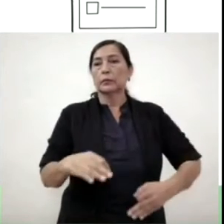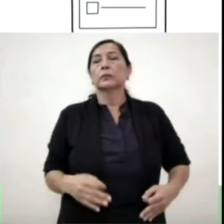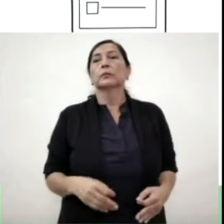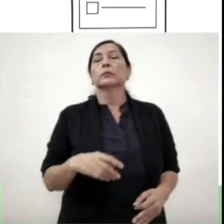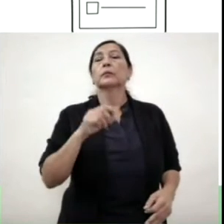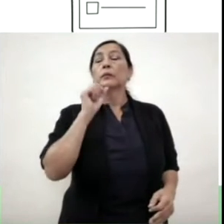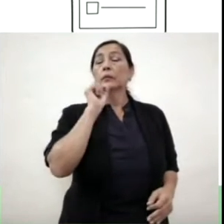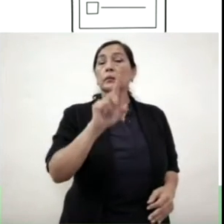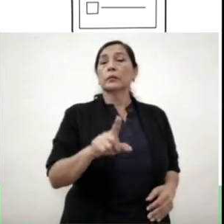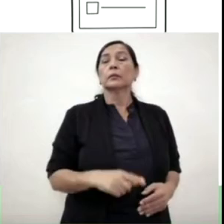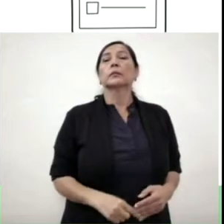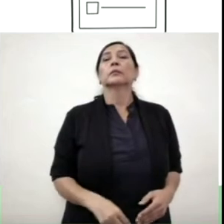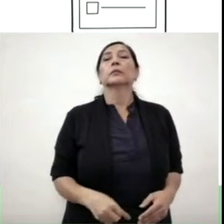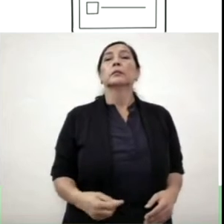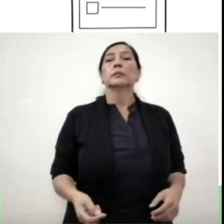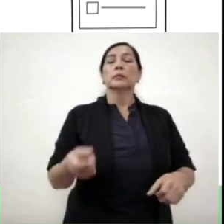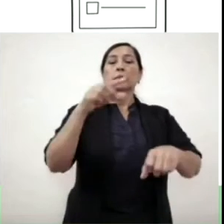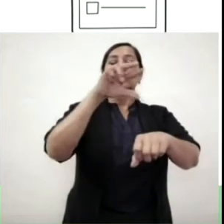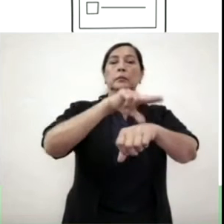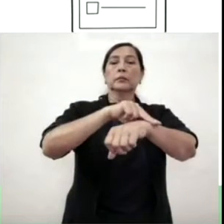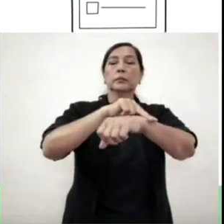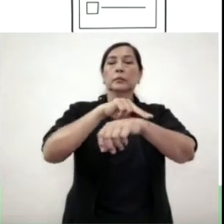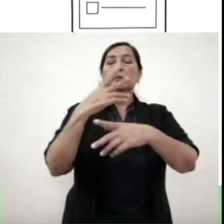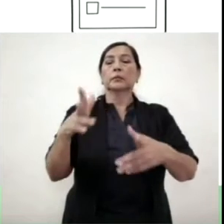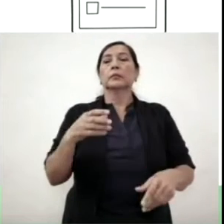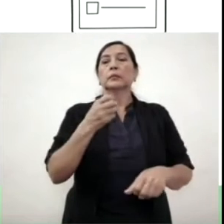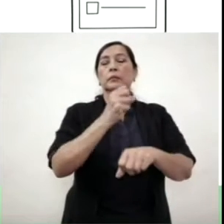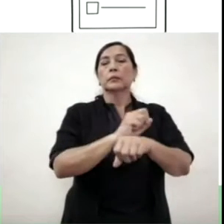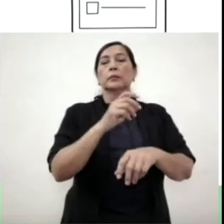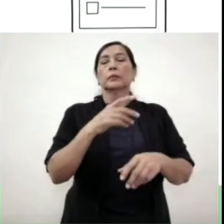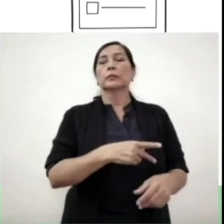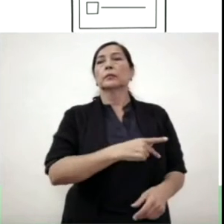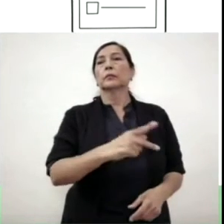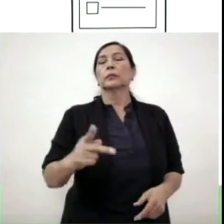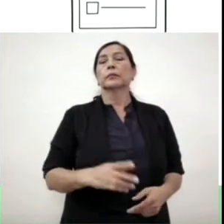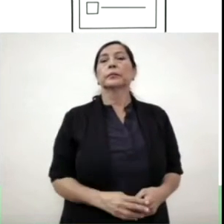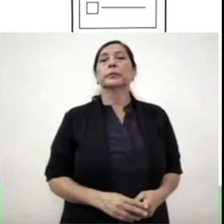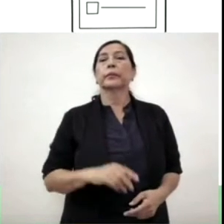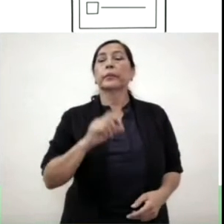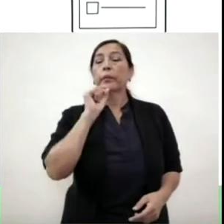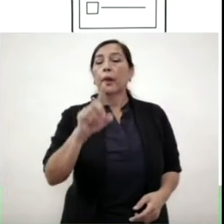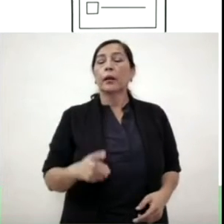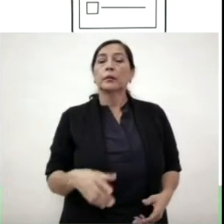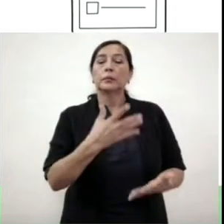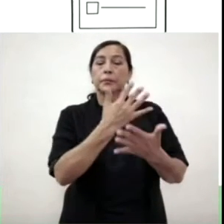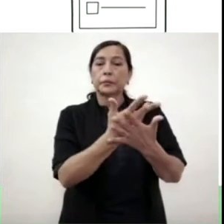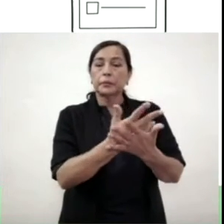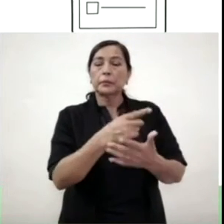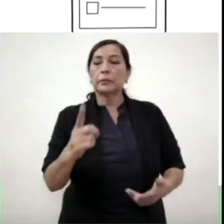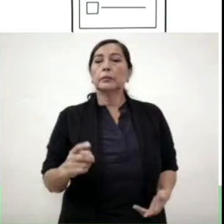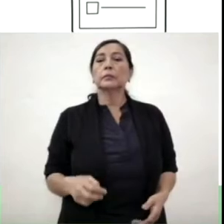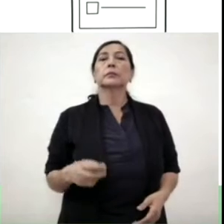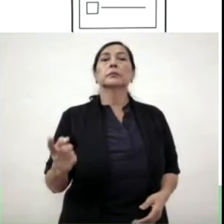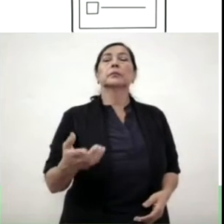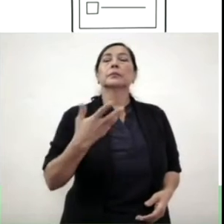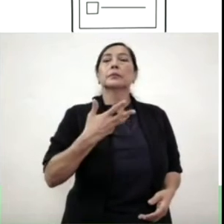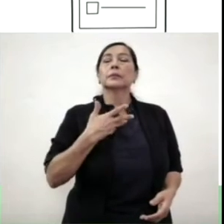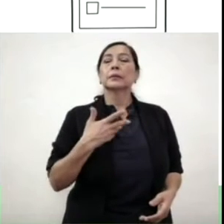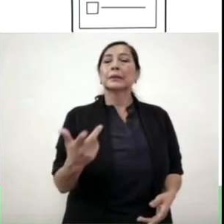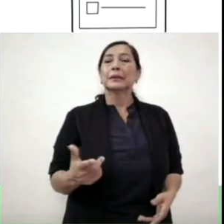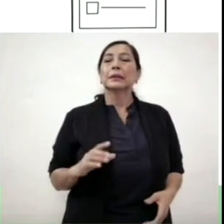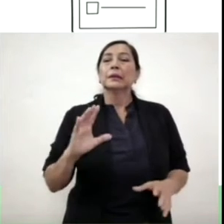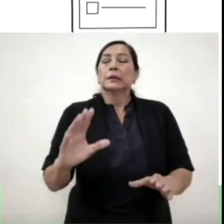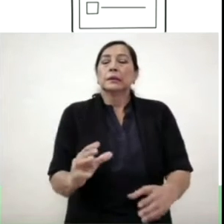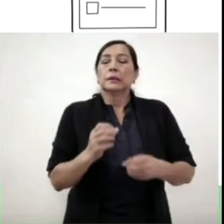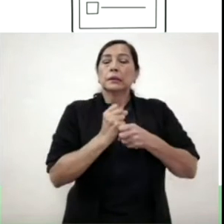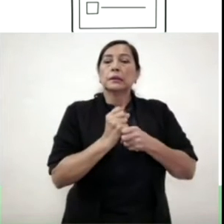de salud pública. El impacto y los beneficios que esperamos es principalmente la recuperación de valores, los cuales se